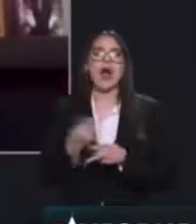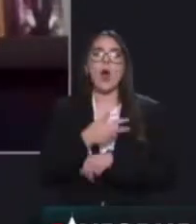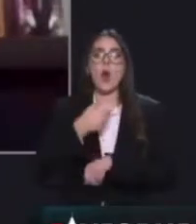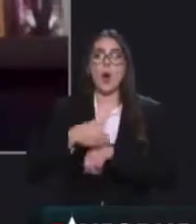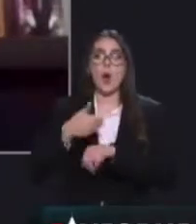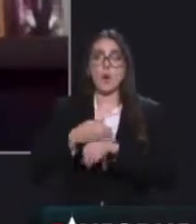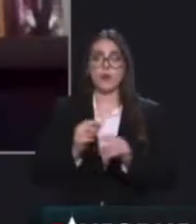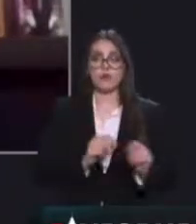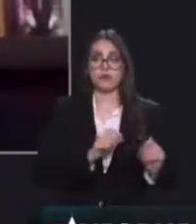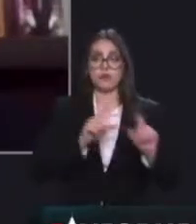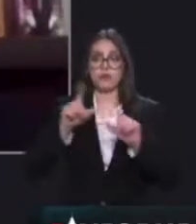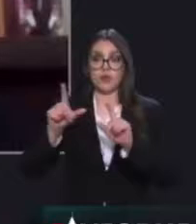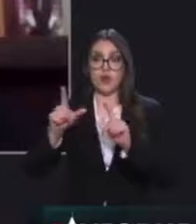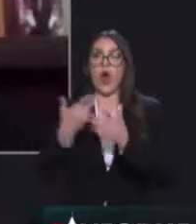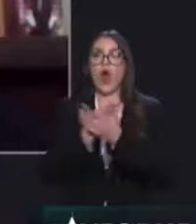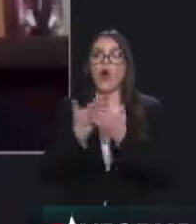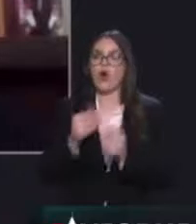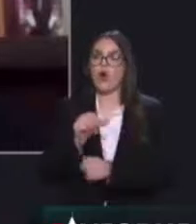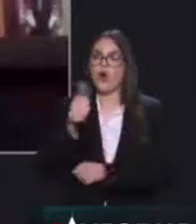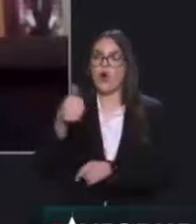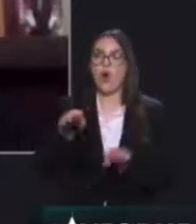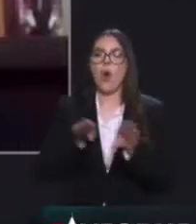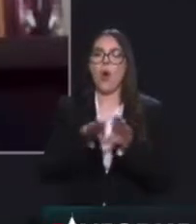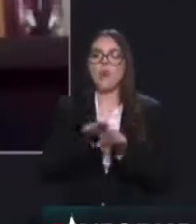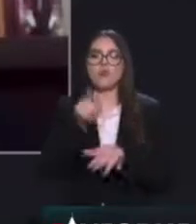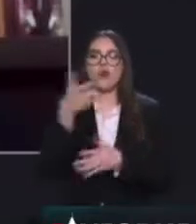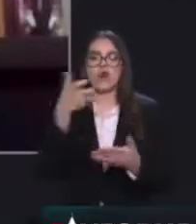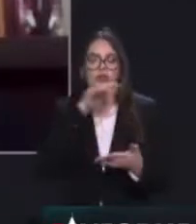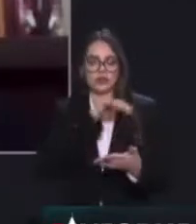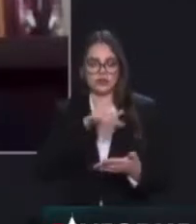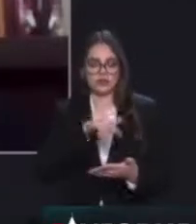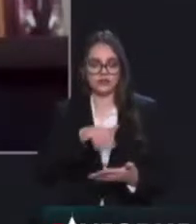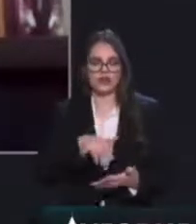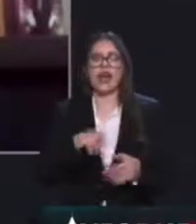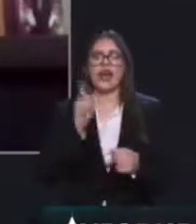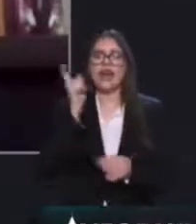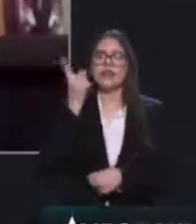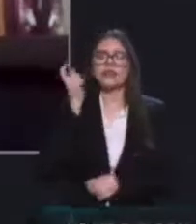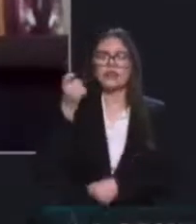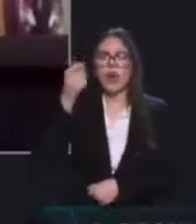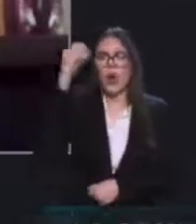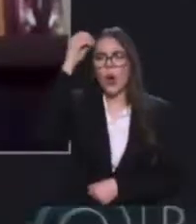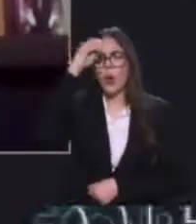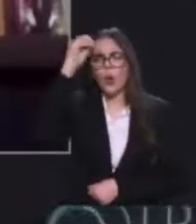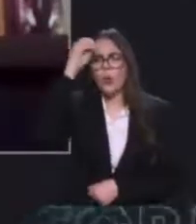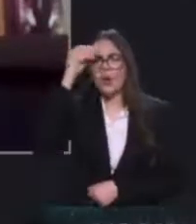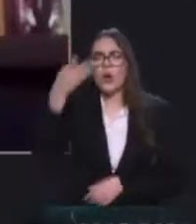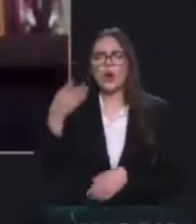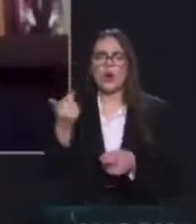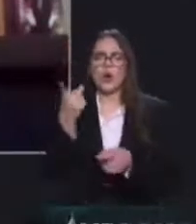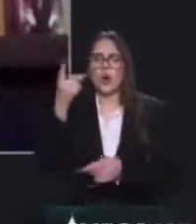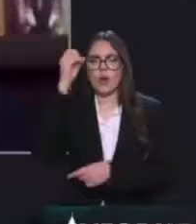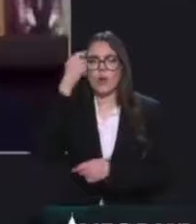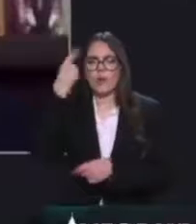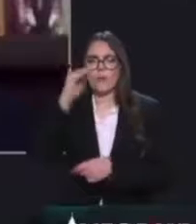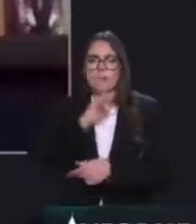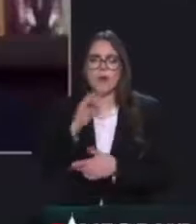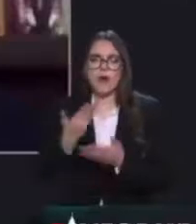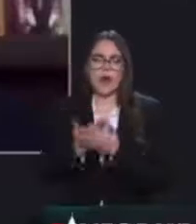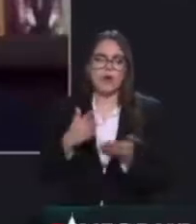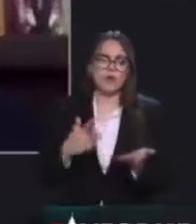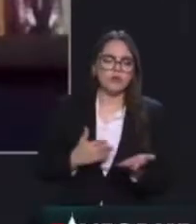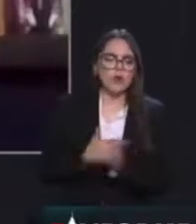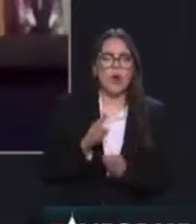datos y otra cosa es cómo los leemos. ¿Qué lectura le das a estos resultados del Coneval y de qué tenemos que echar mano, digamos, para poder